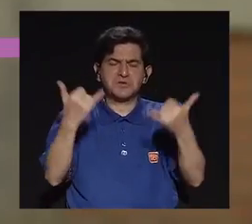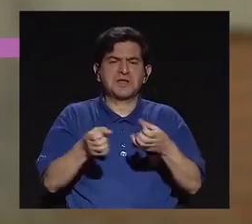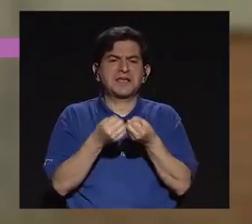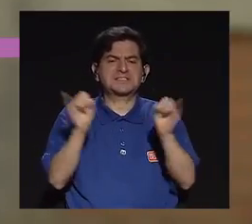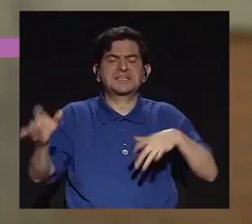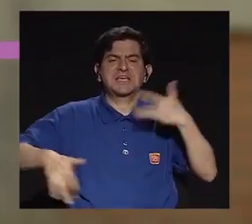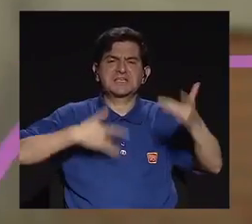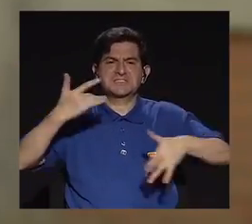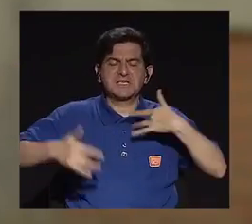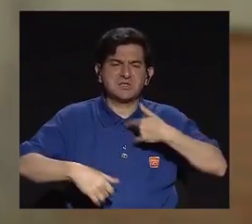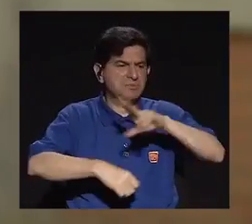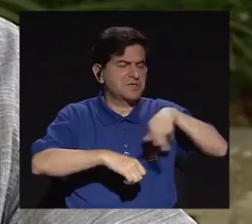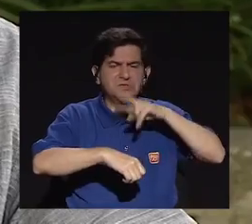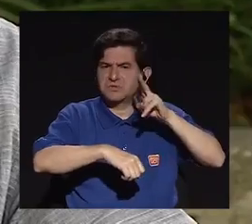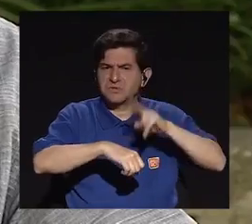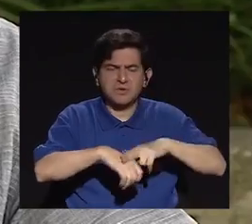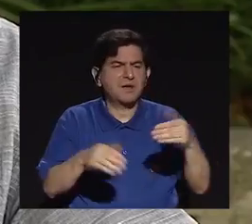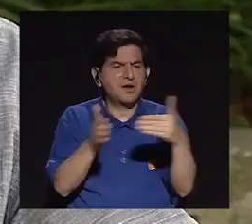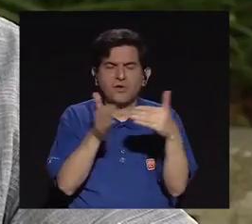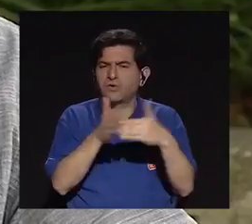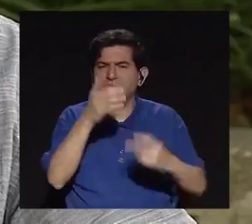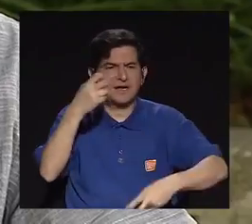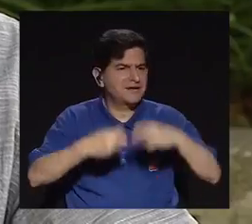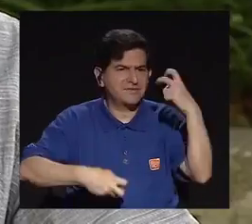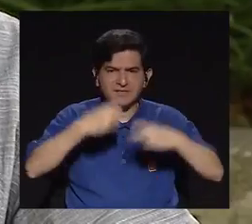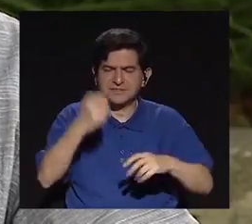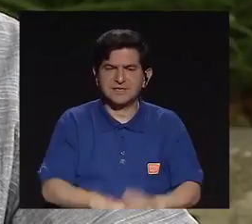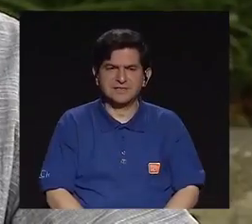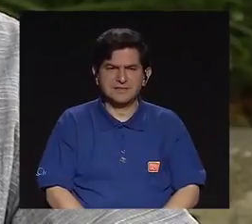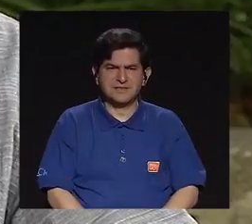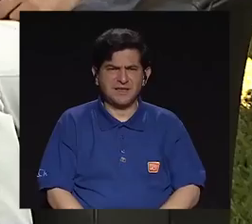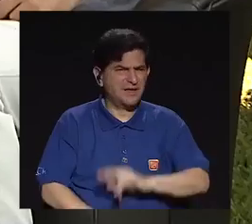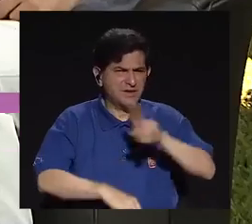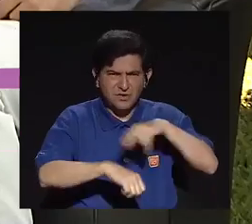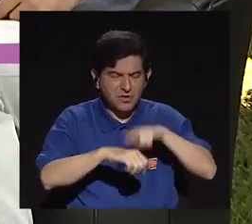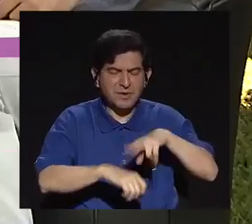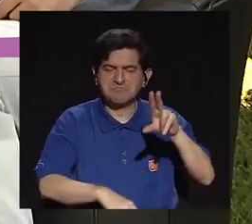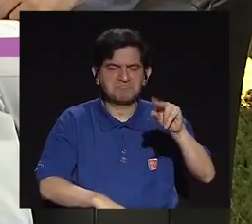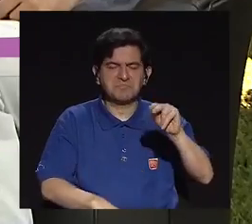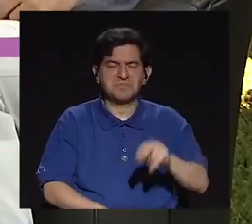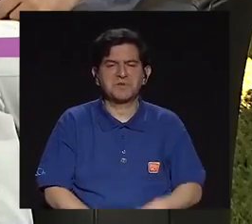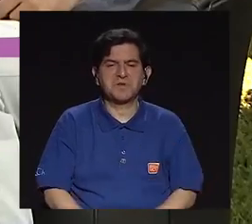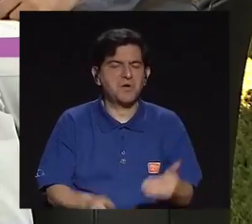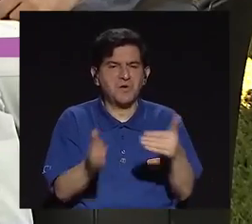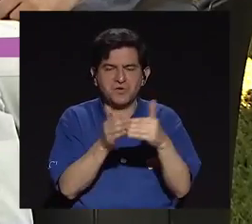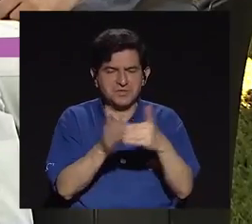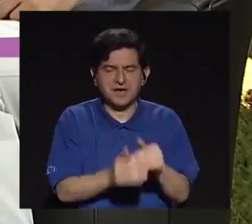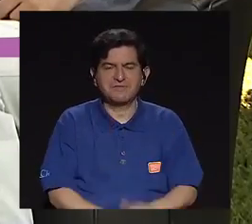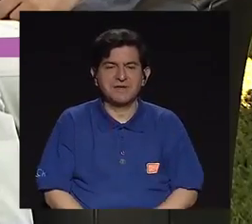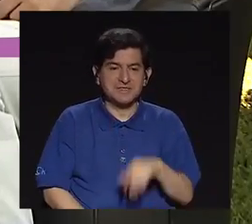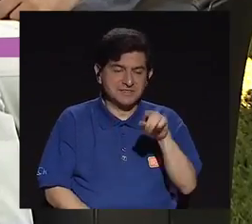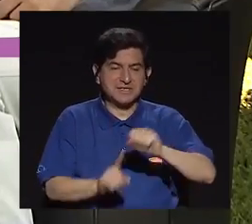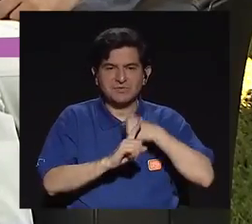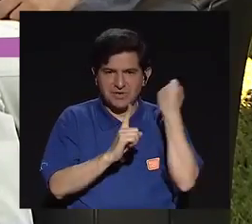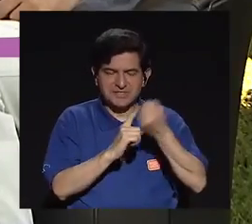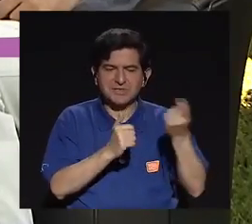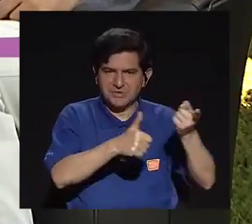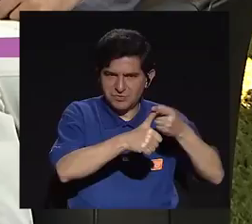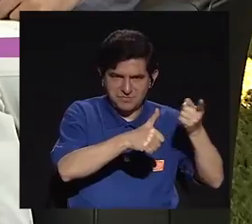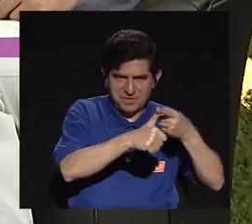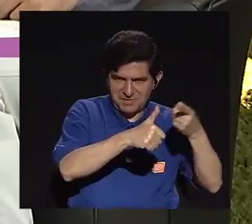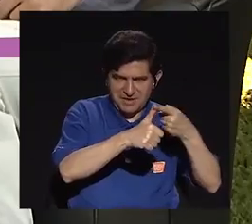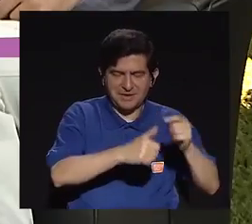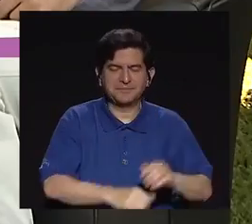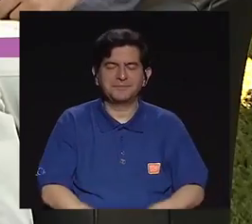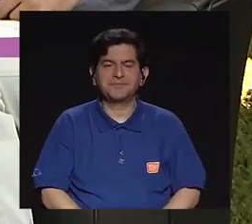vuelva a tener otra crisis. Es poco, ¿verdad?, frecuente. Es poco frecuente cuando es un VPPB o un vértigo posicional paroxístico benigno. Porque ya tendría que llevarse un